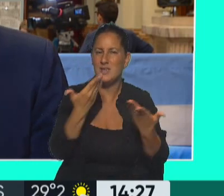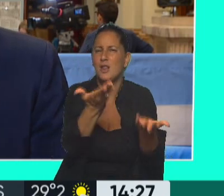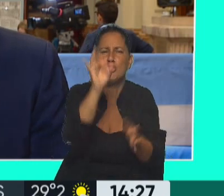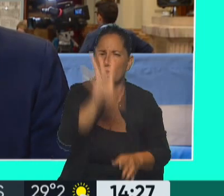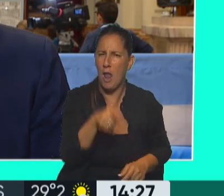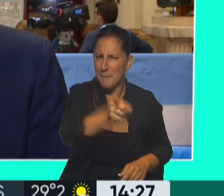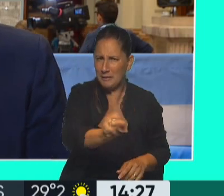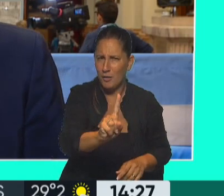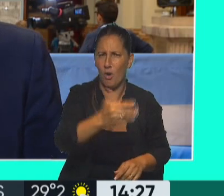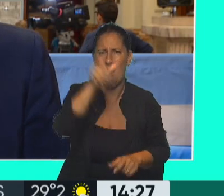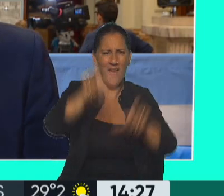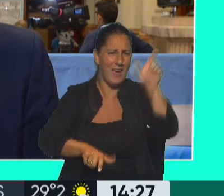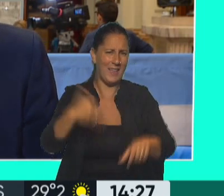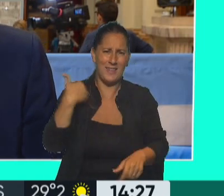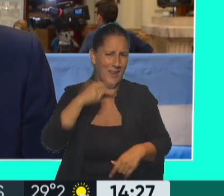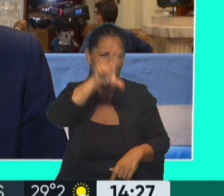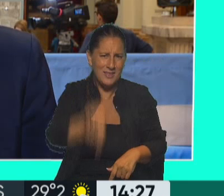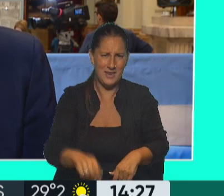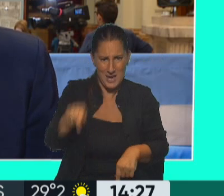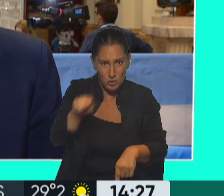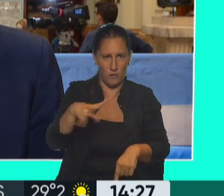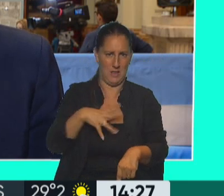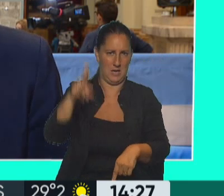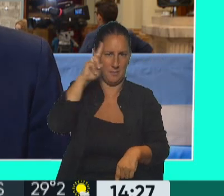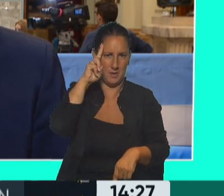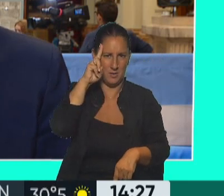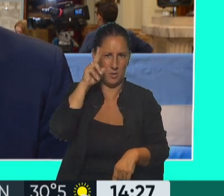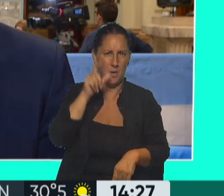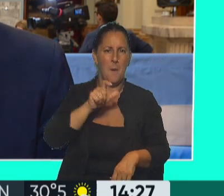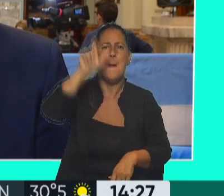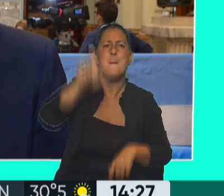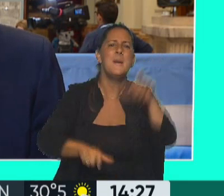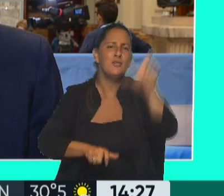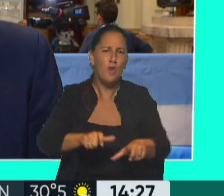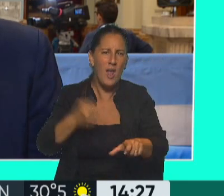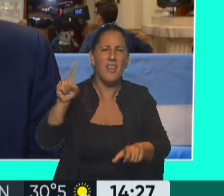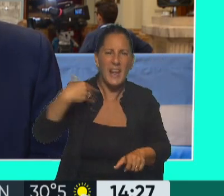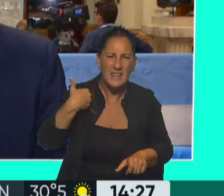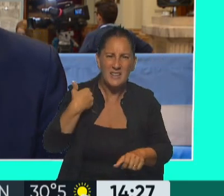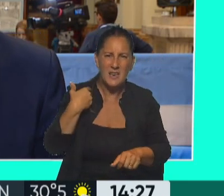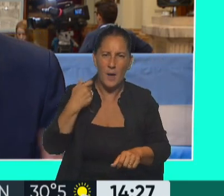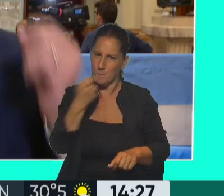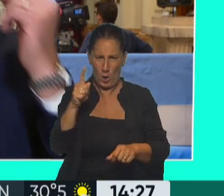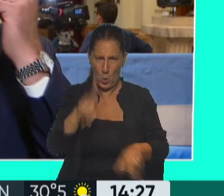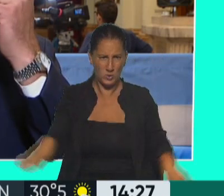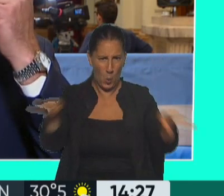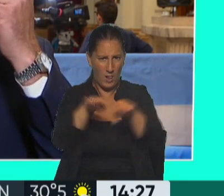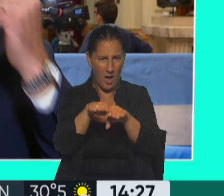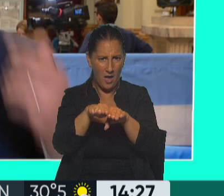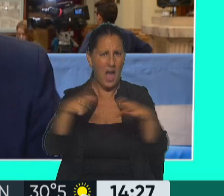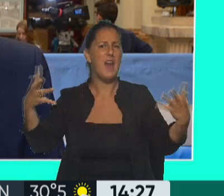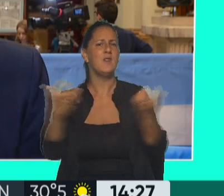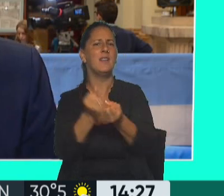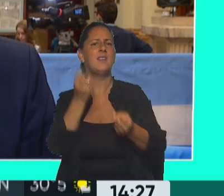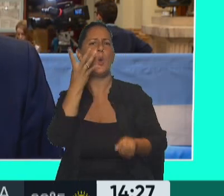presidente, a todos los argentinos, porque hablar de la igualdad, decime qué argentino puede estar en contra de la igualdad o de la de los 40 años de nuestra democracia